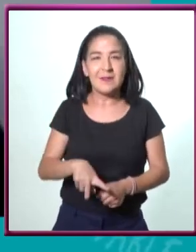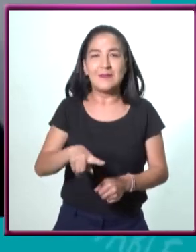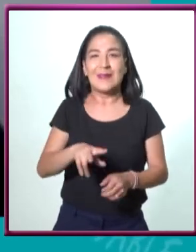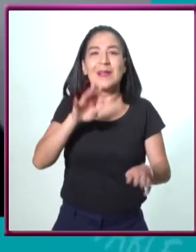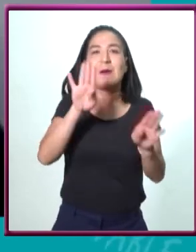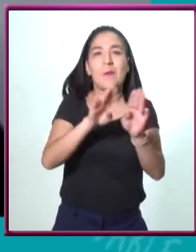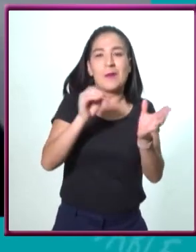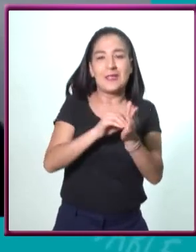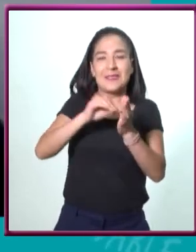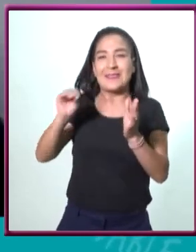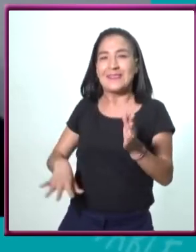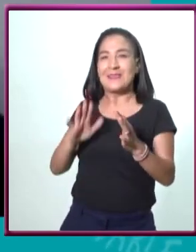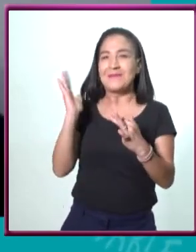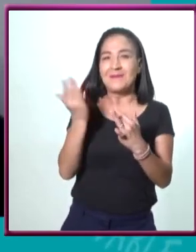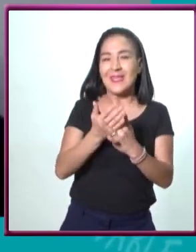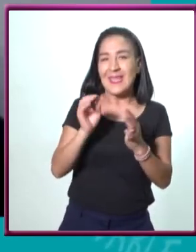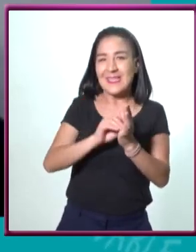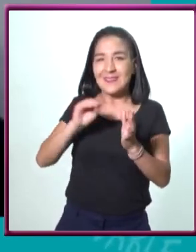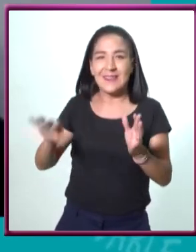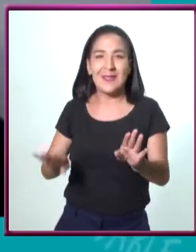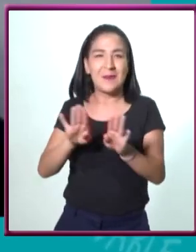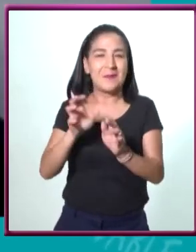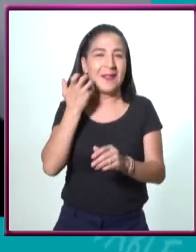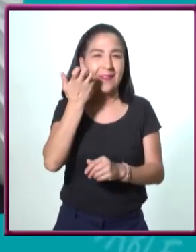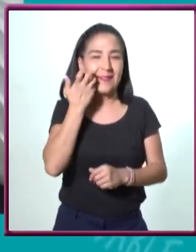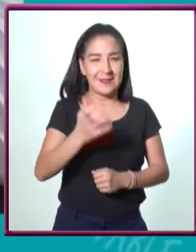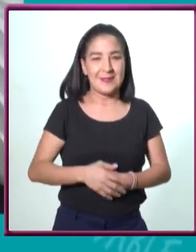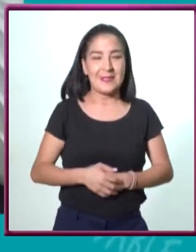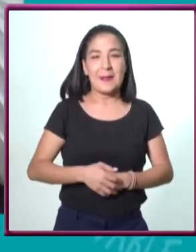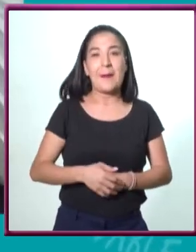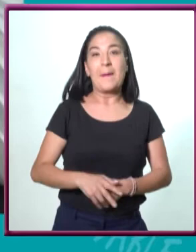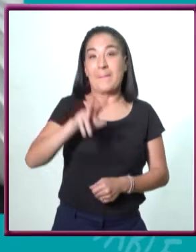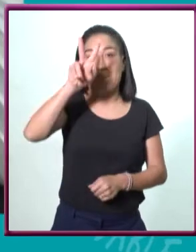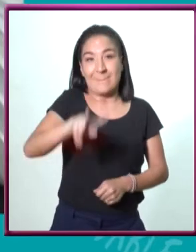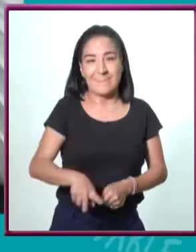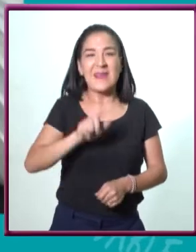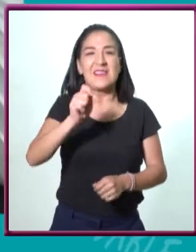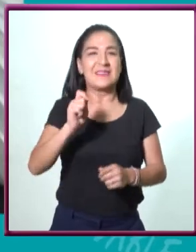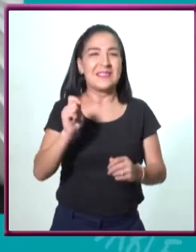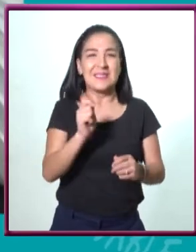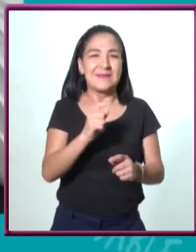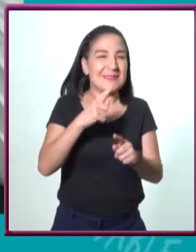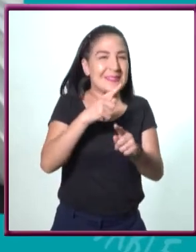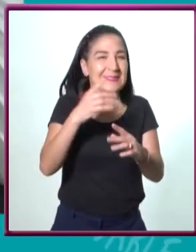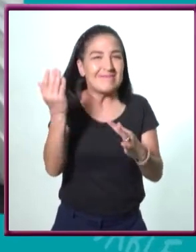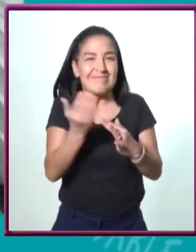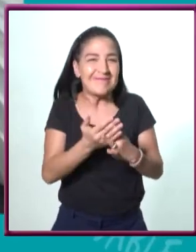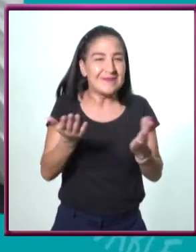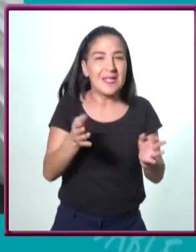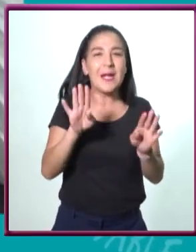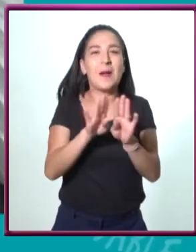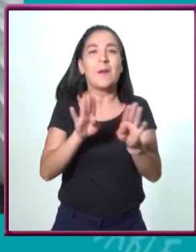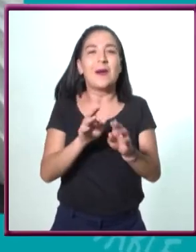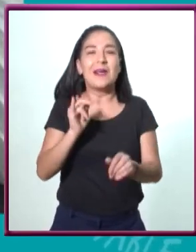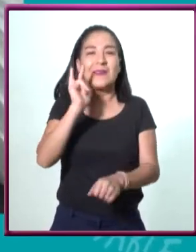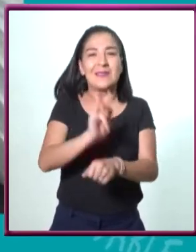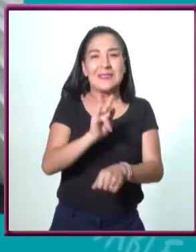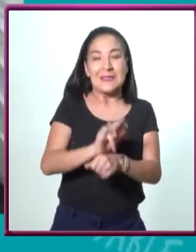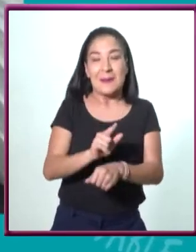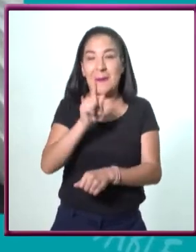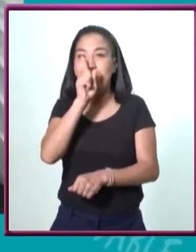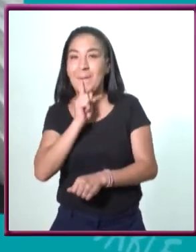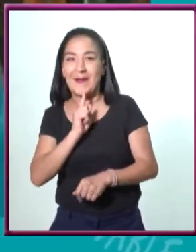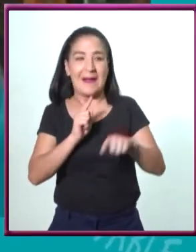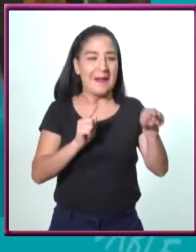parte en la que puedes exagerar o simplemente mentir. Una verdad a medias creo que es cuando combinas la verdad con